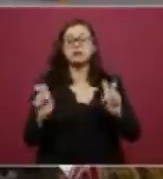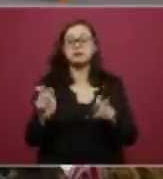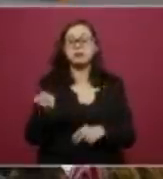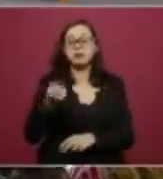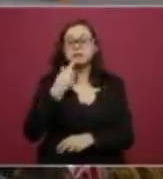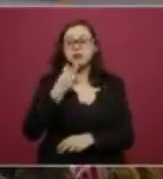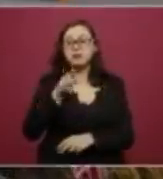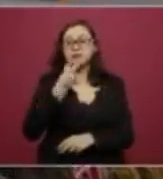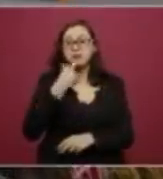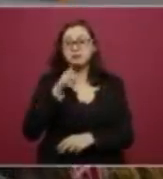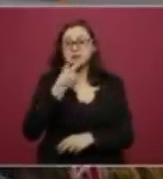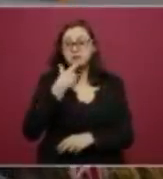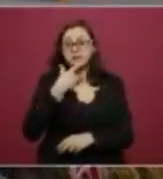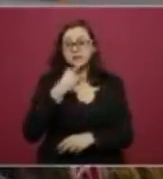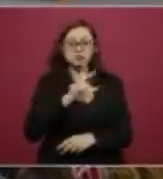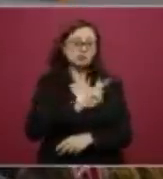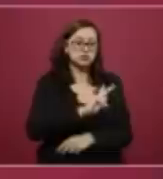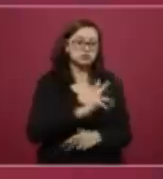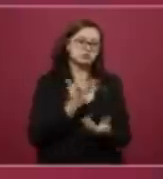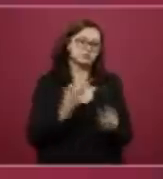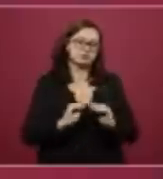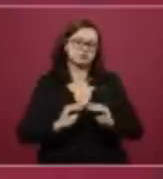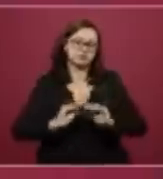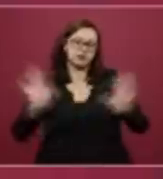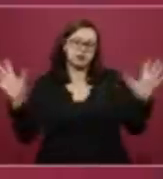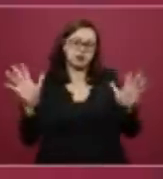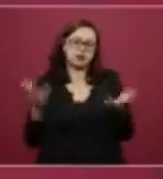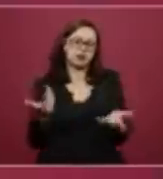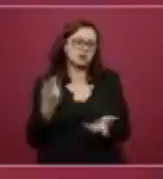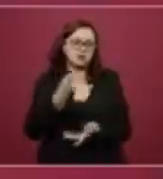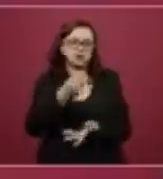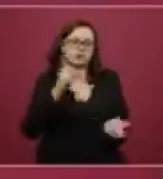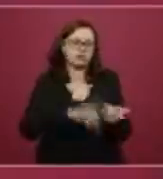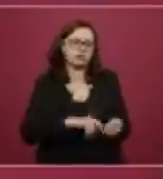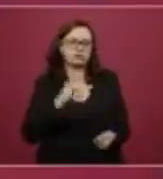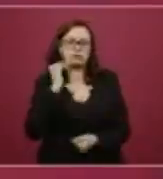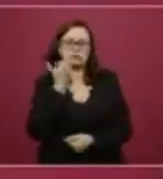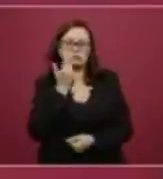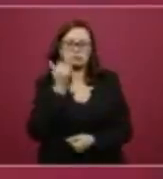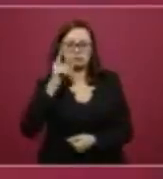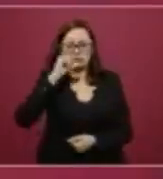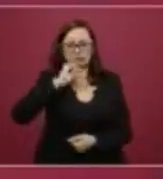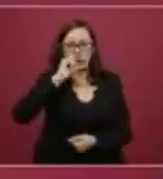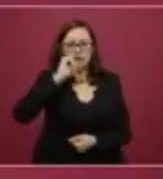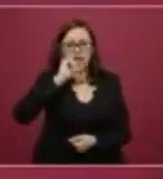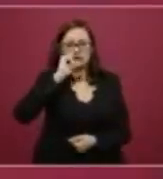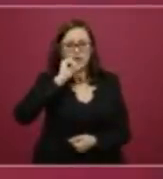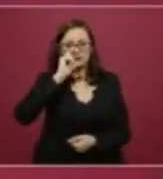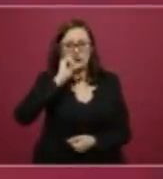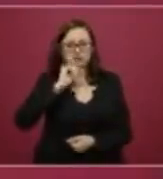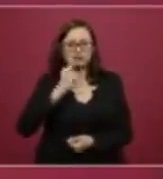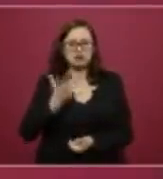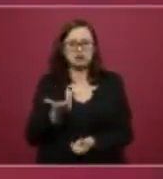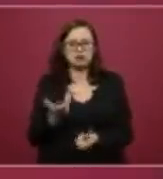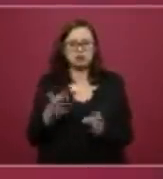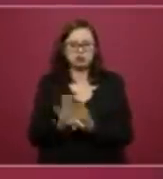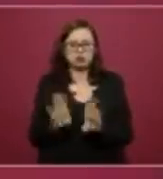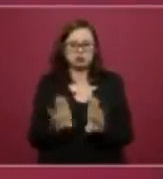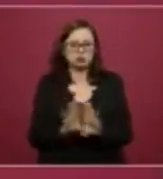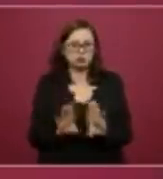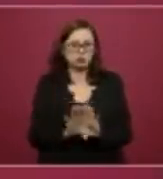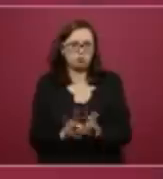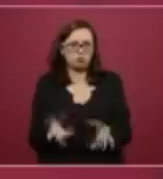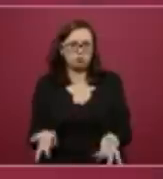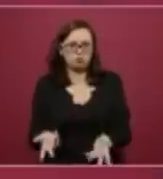es que a todas luces es irregular que se compren